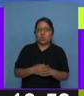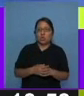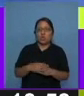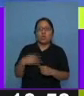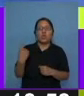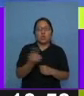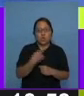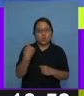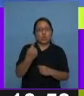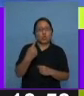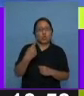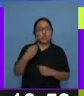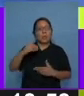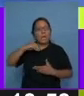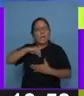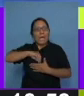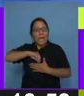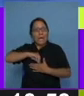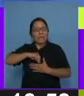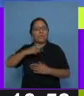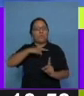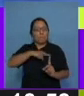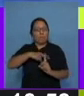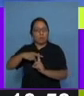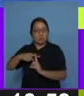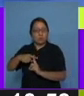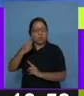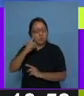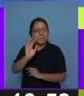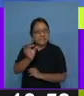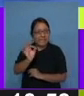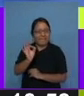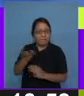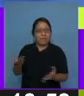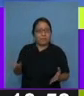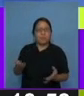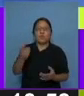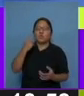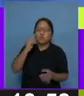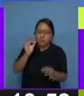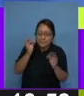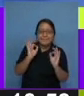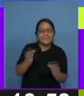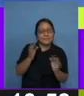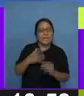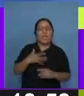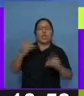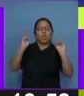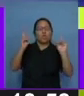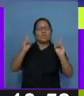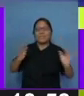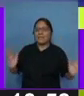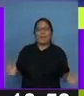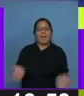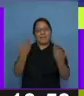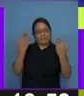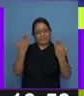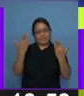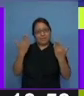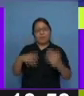positivos en ese sentido. Creemos que se va a levantar. Los docentes, les repito, creemos que es